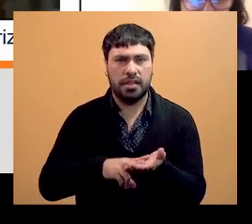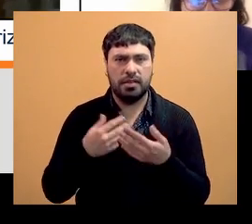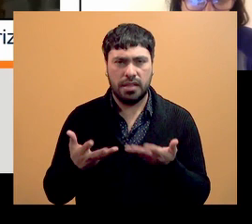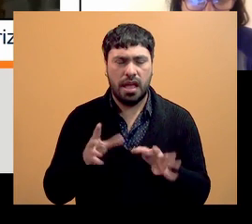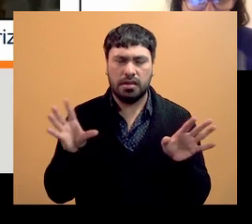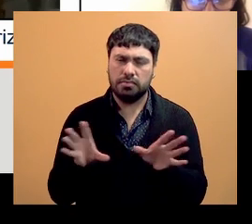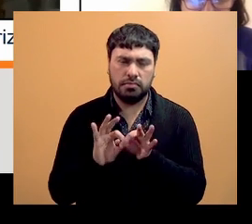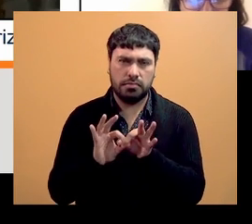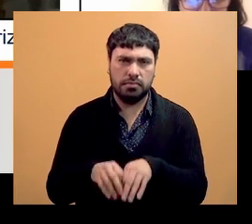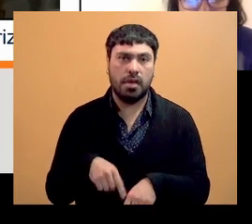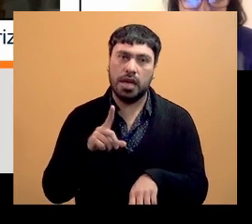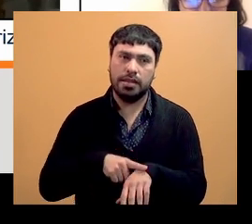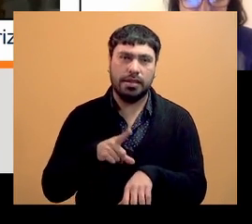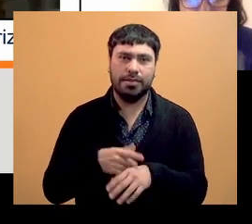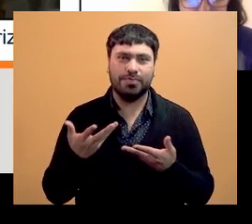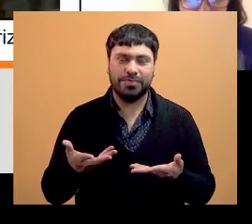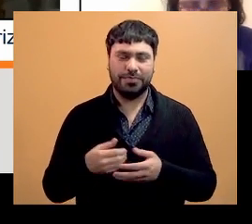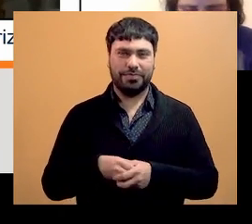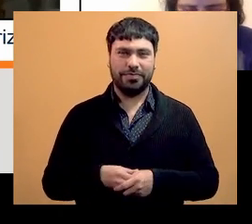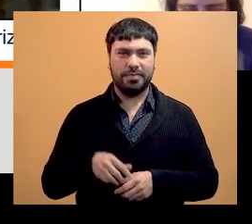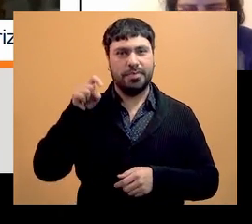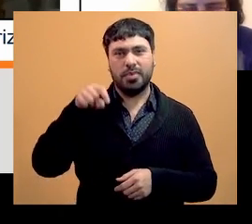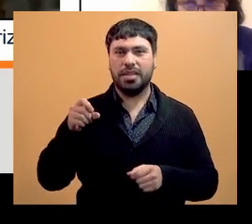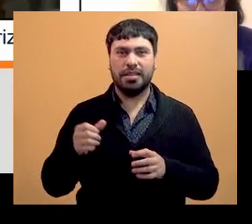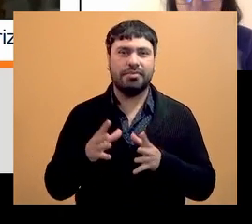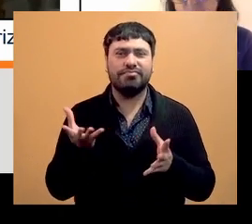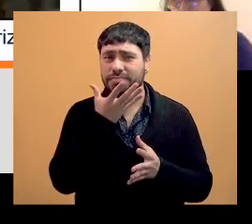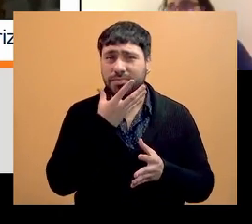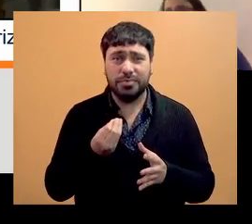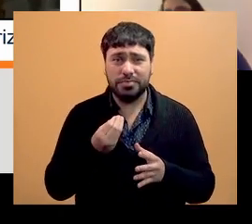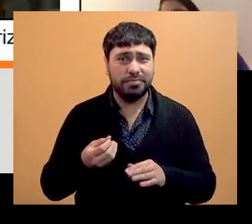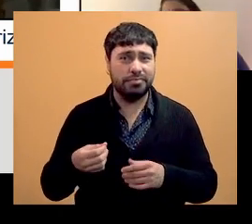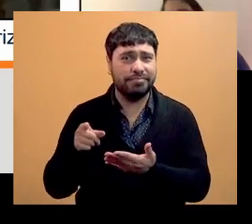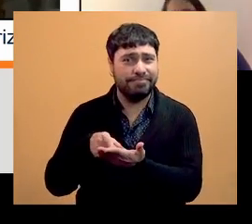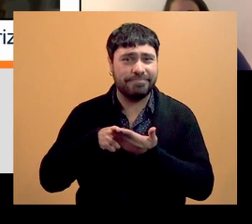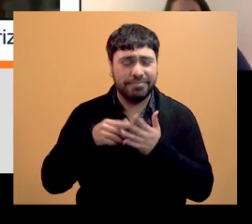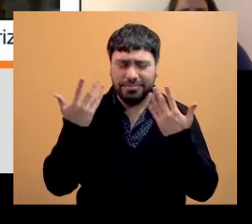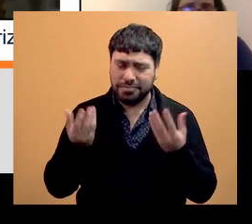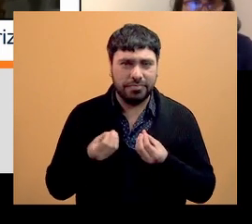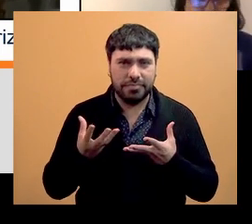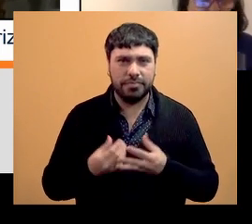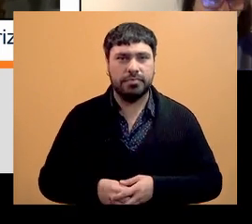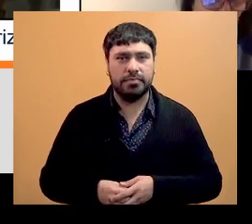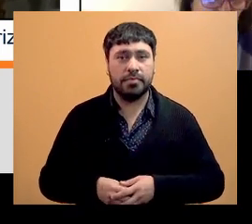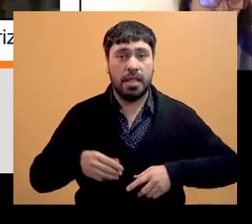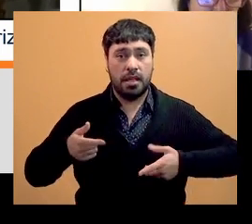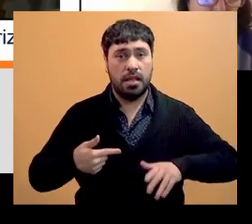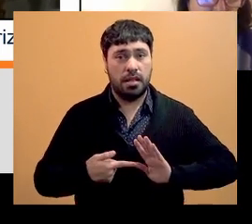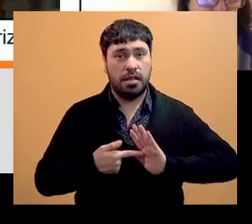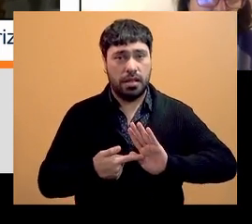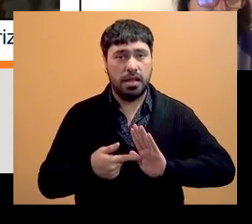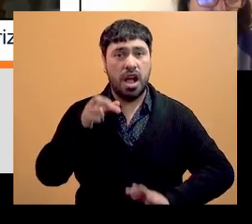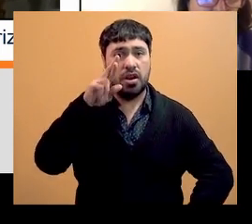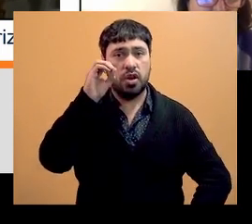muchísimas gracias por el tiempo y por esta maravillosa presentación. Vamos a dejar a Rocío Vice, profesional del